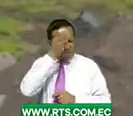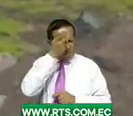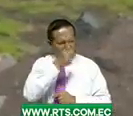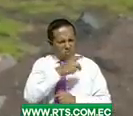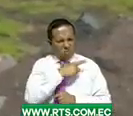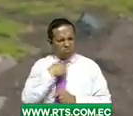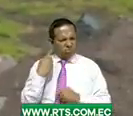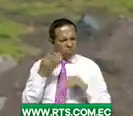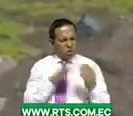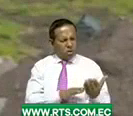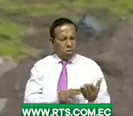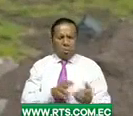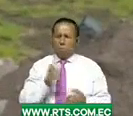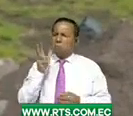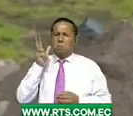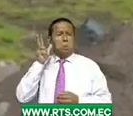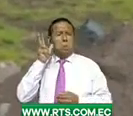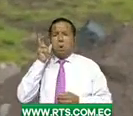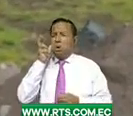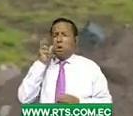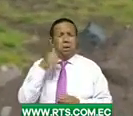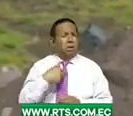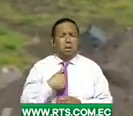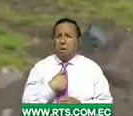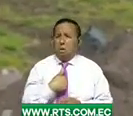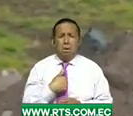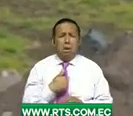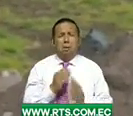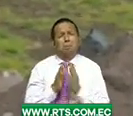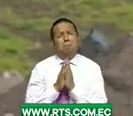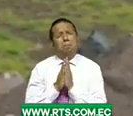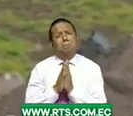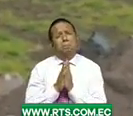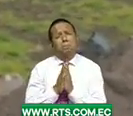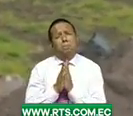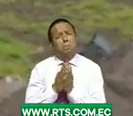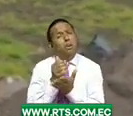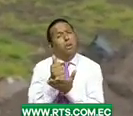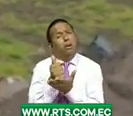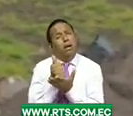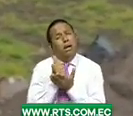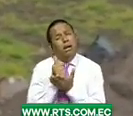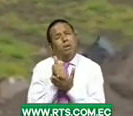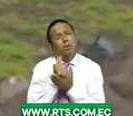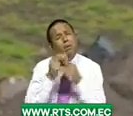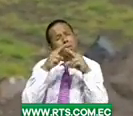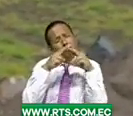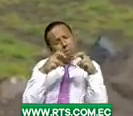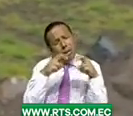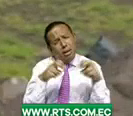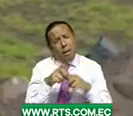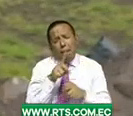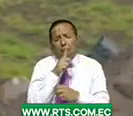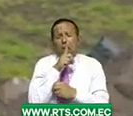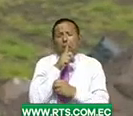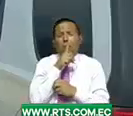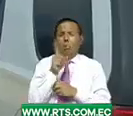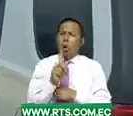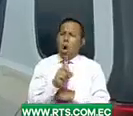Esto sí no le creo. Yo quiero, le pido de favor que me ayuden, que no quede impunidad